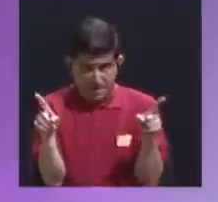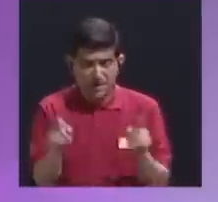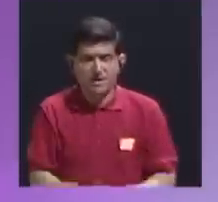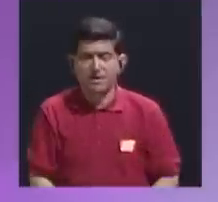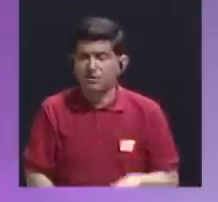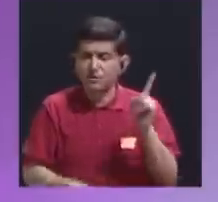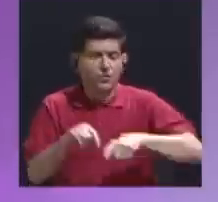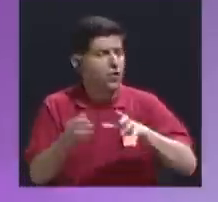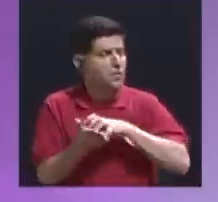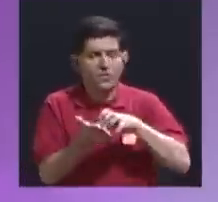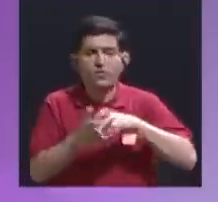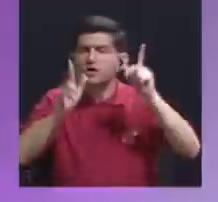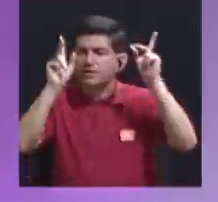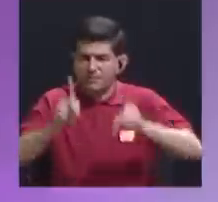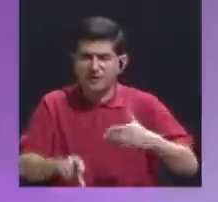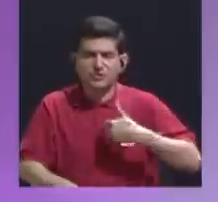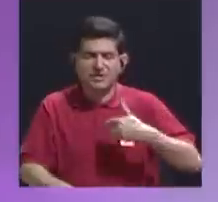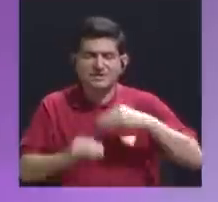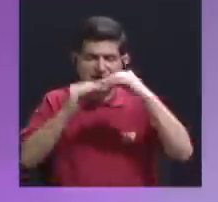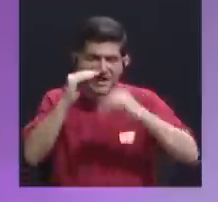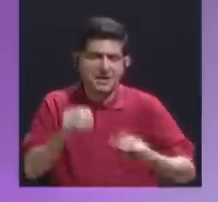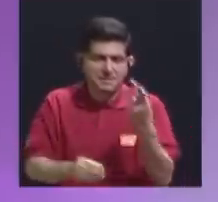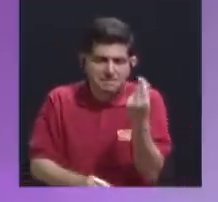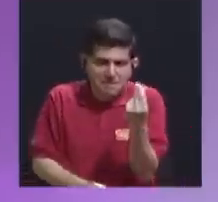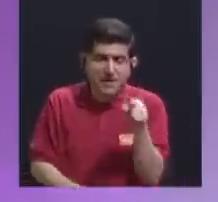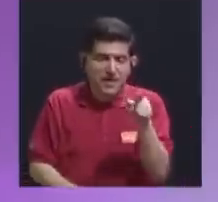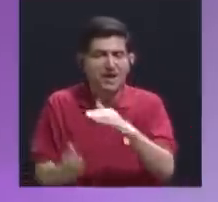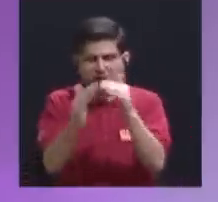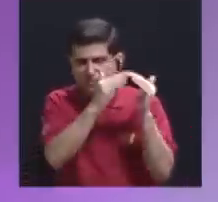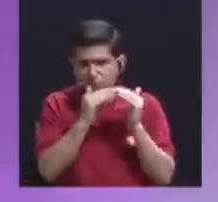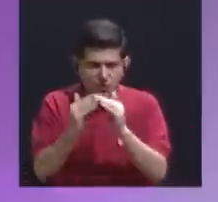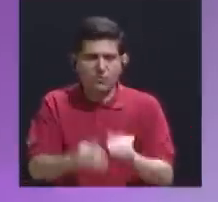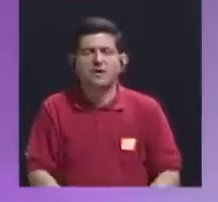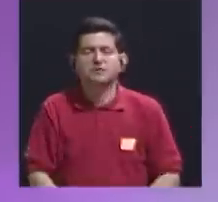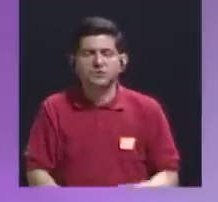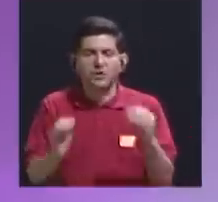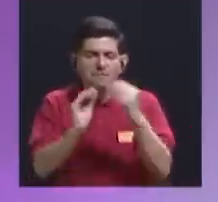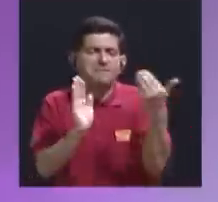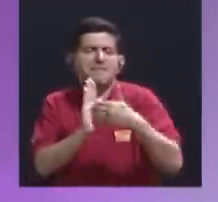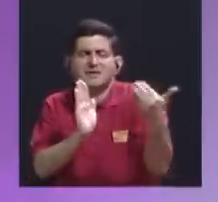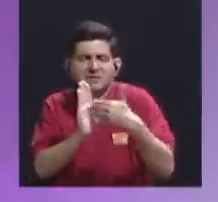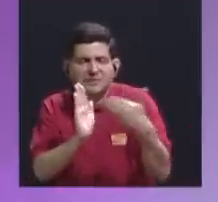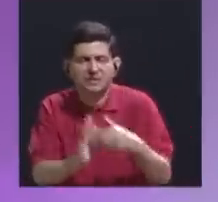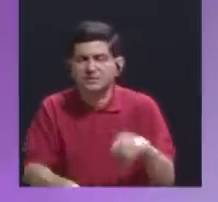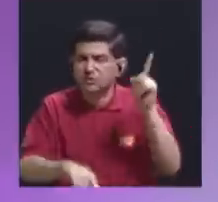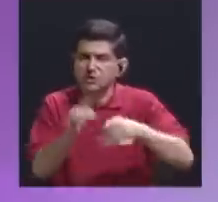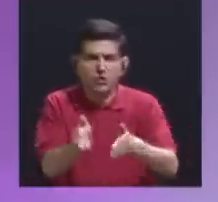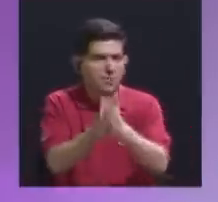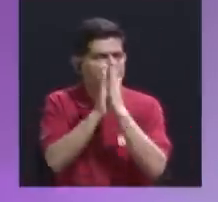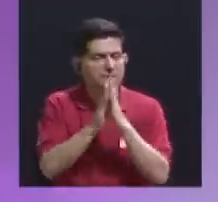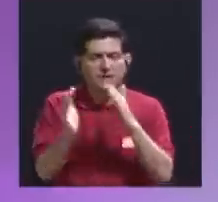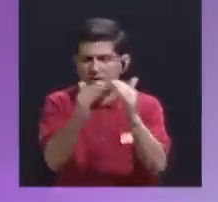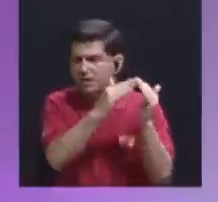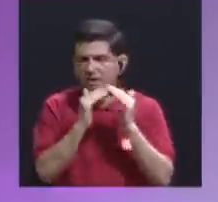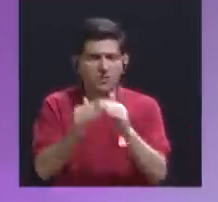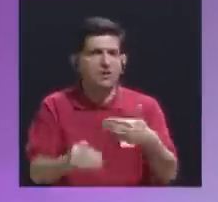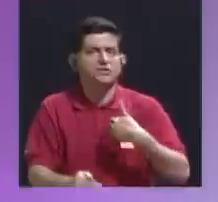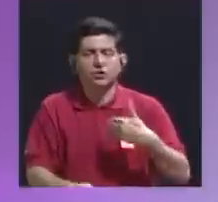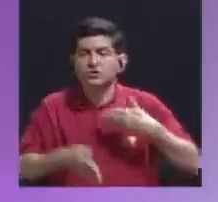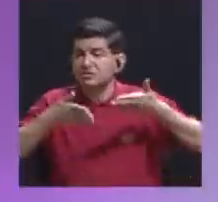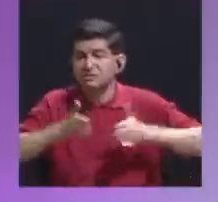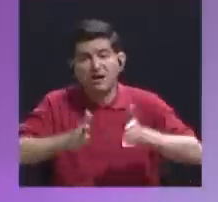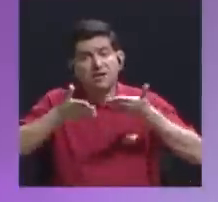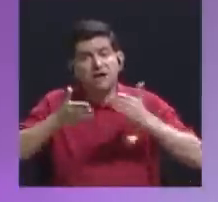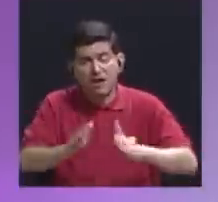incuestionable que las personas que tienen menos recursos es la población que más se afecta y no le podemos pedir esta relación entonces que tengan los